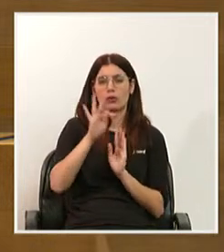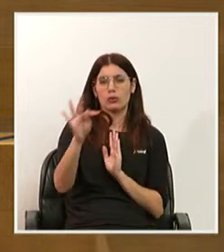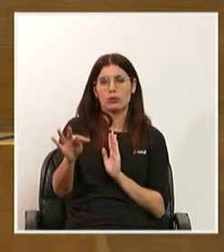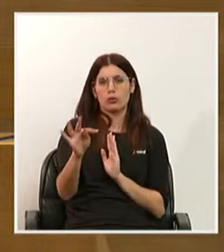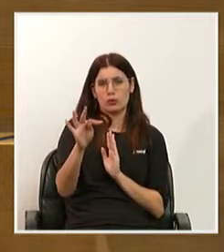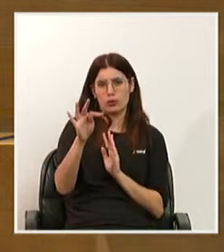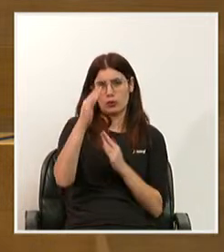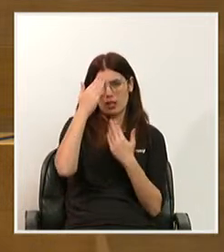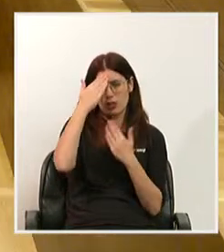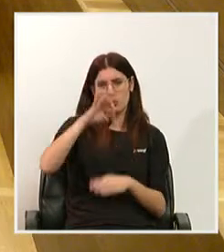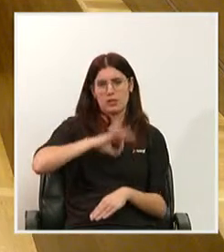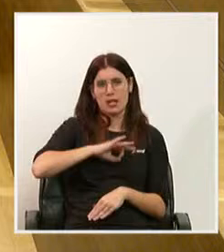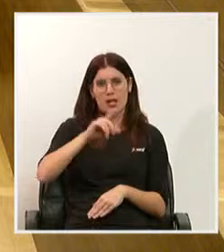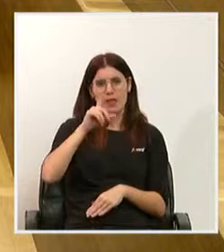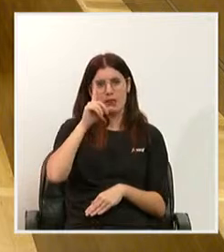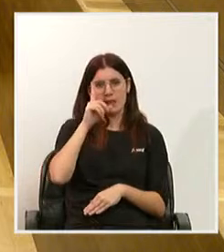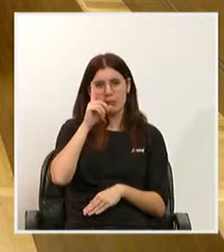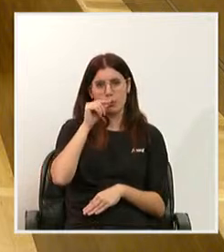Miguel